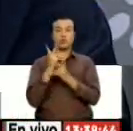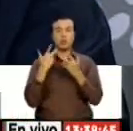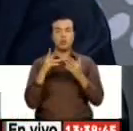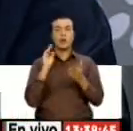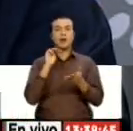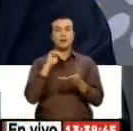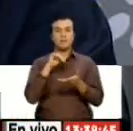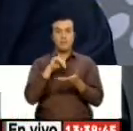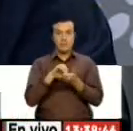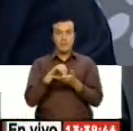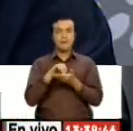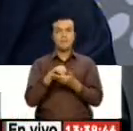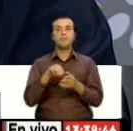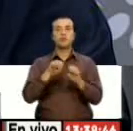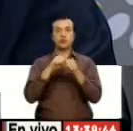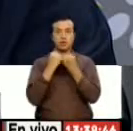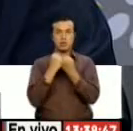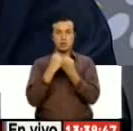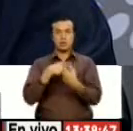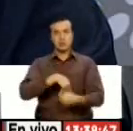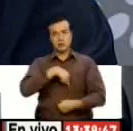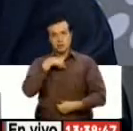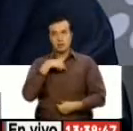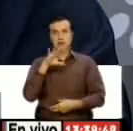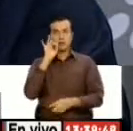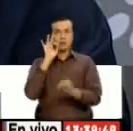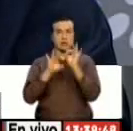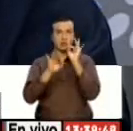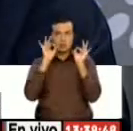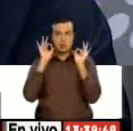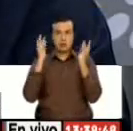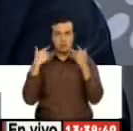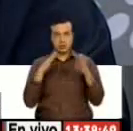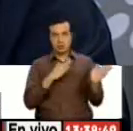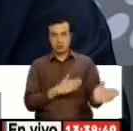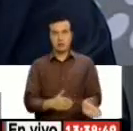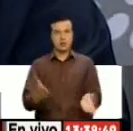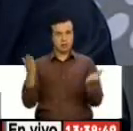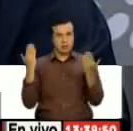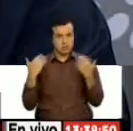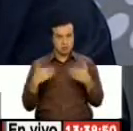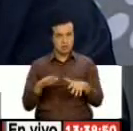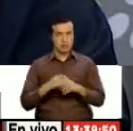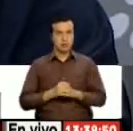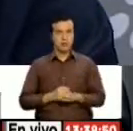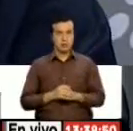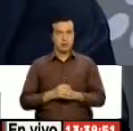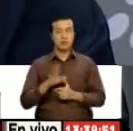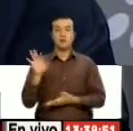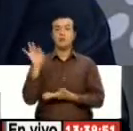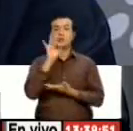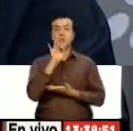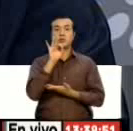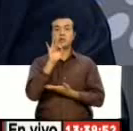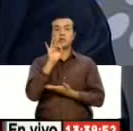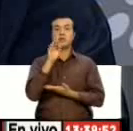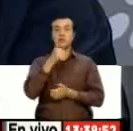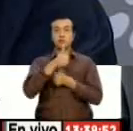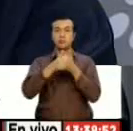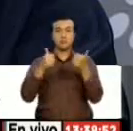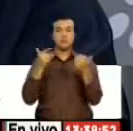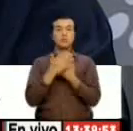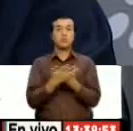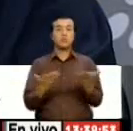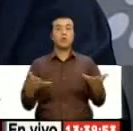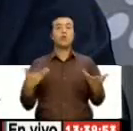integrado por la sociedad civil que fueron elegidos. Además, está designado por las cinco funciones del Estado,